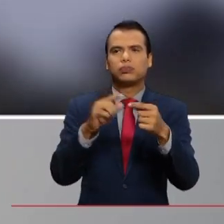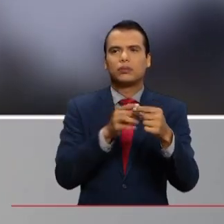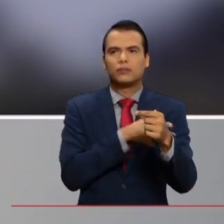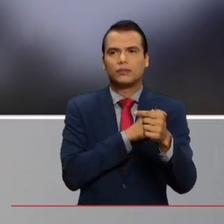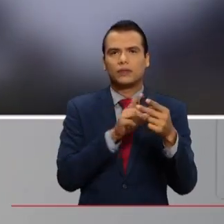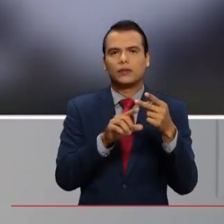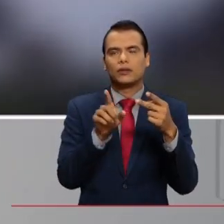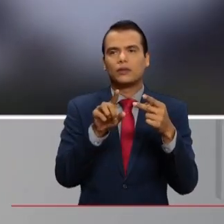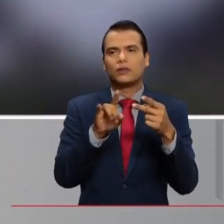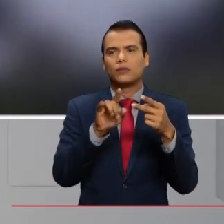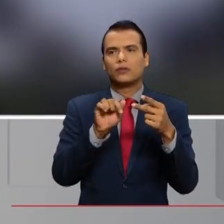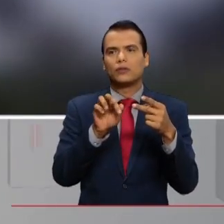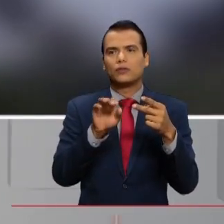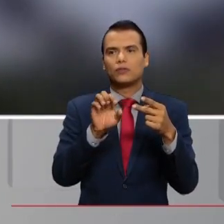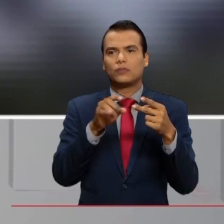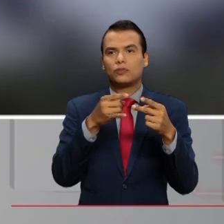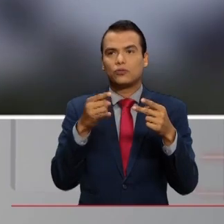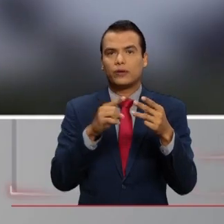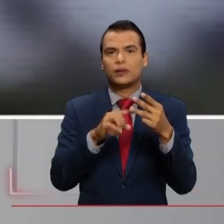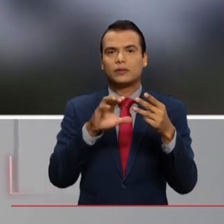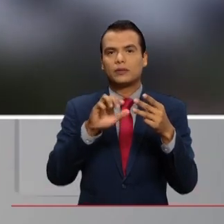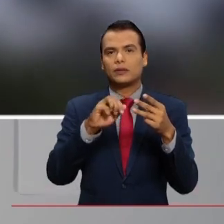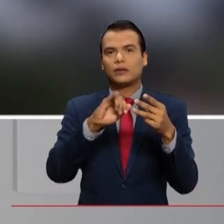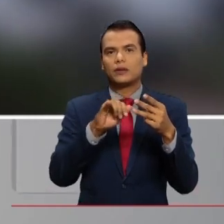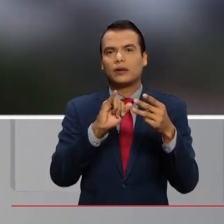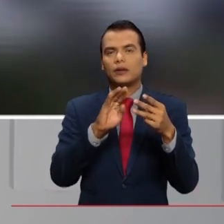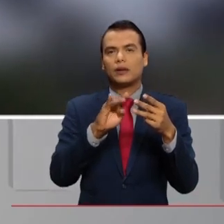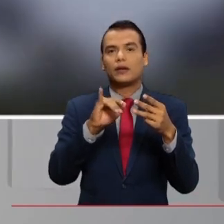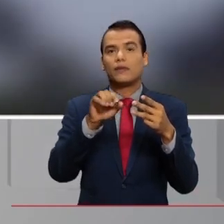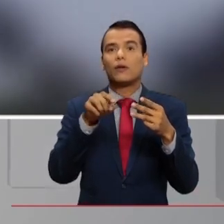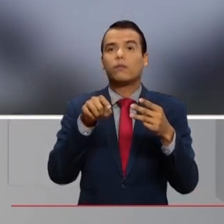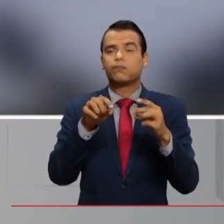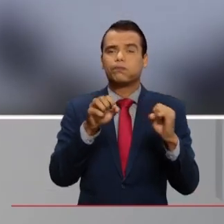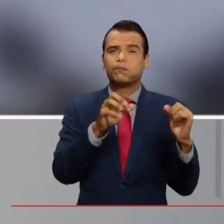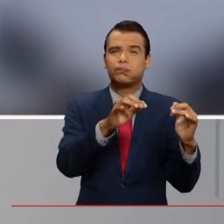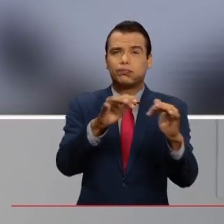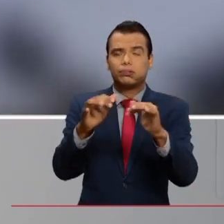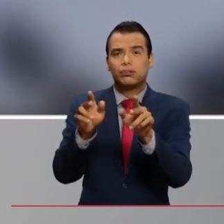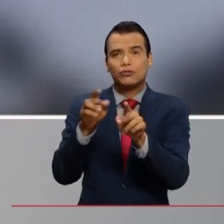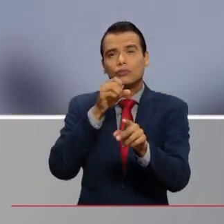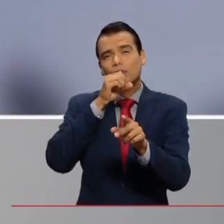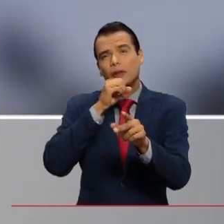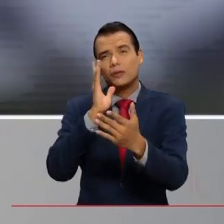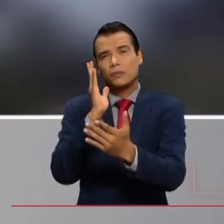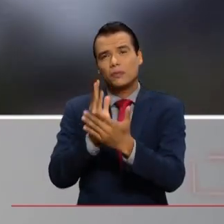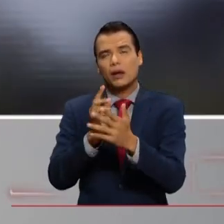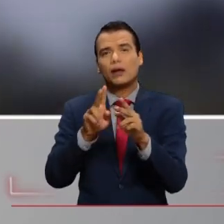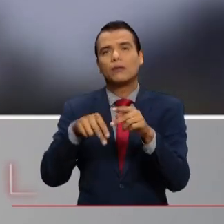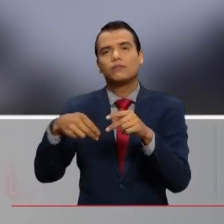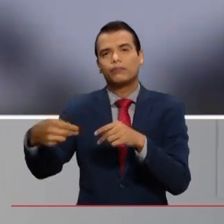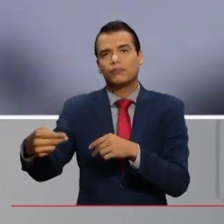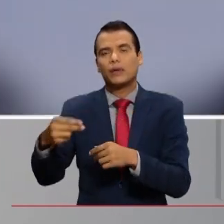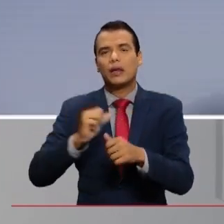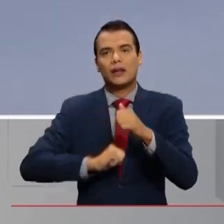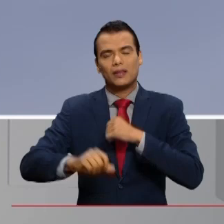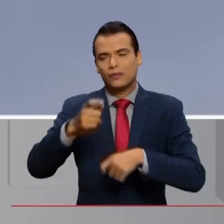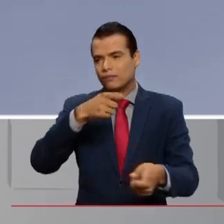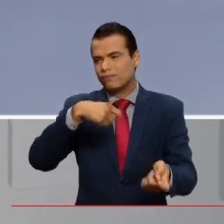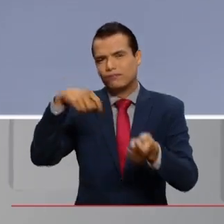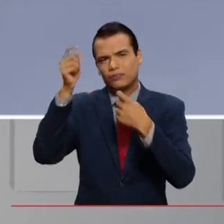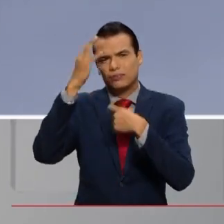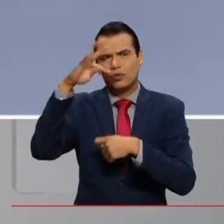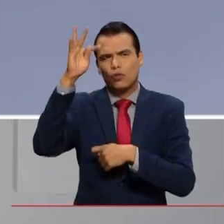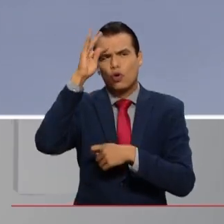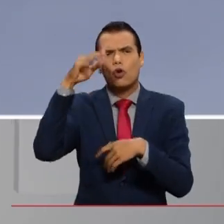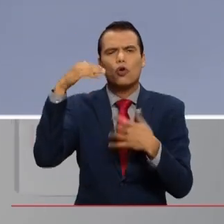Suárez y Cajibío amanecen bajo fuego. Un adulto mayor que resultó herido al ser alcanzado por los proyectiles debió ser trasladado a un